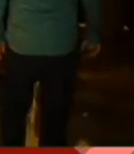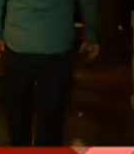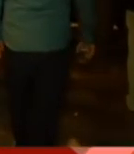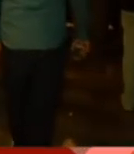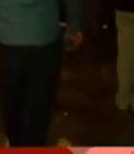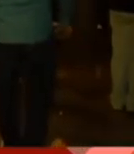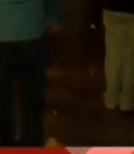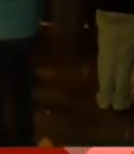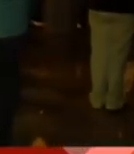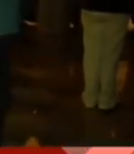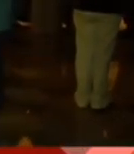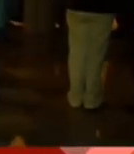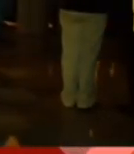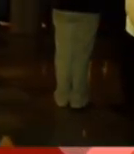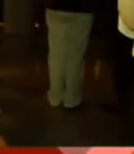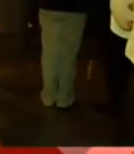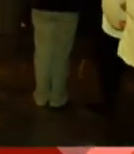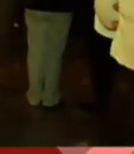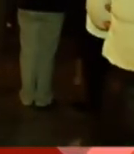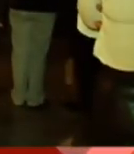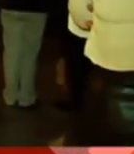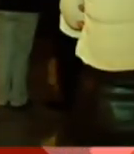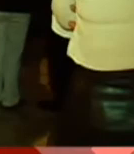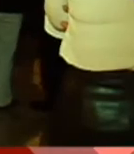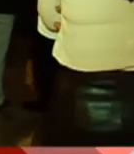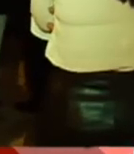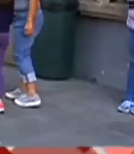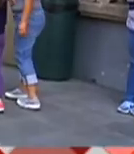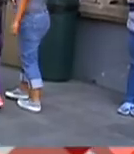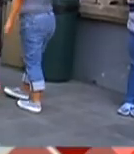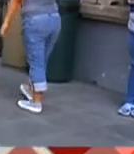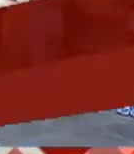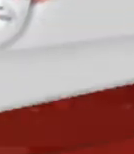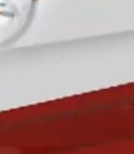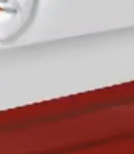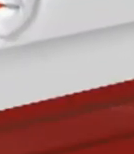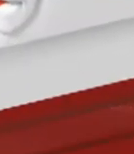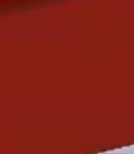al recinto. Para México al Día, Antonio López.